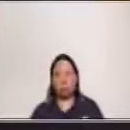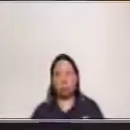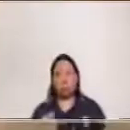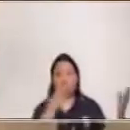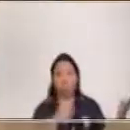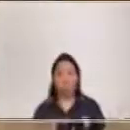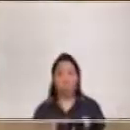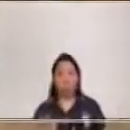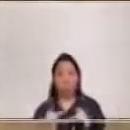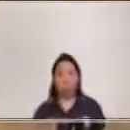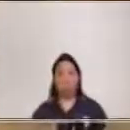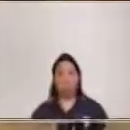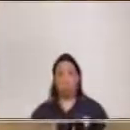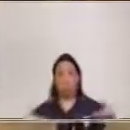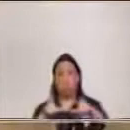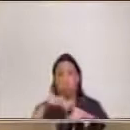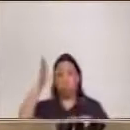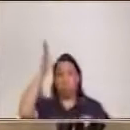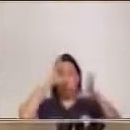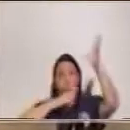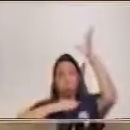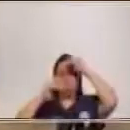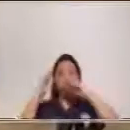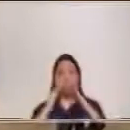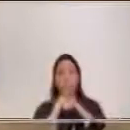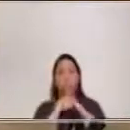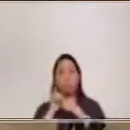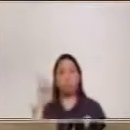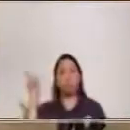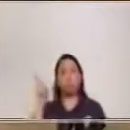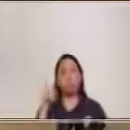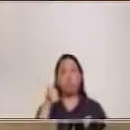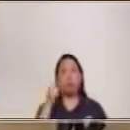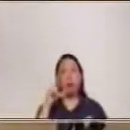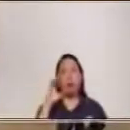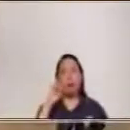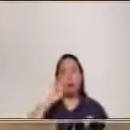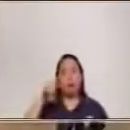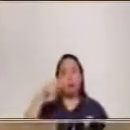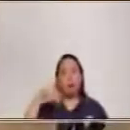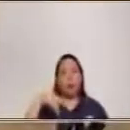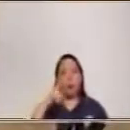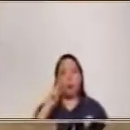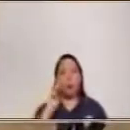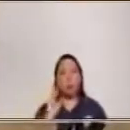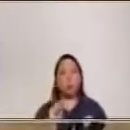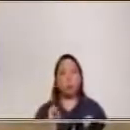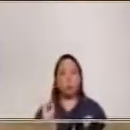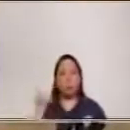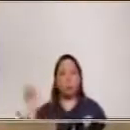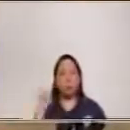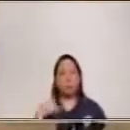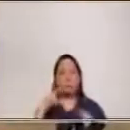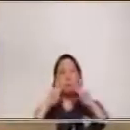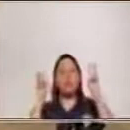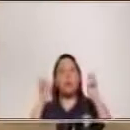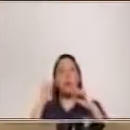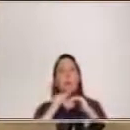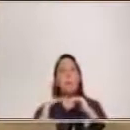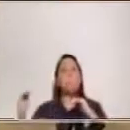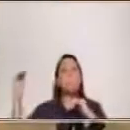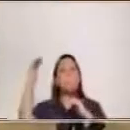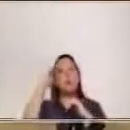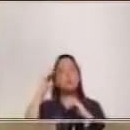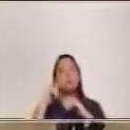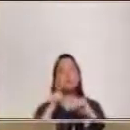Bienvenido a este espacio educativo Aprendo en Casa. Soy Alejandro Velázquez y en esta oportunidad desarrollaré el tema máximo común